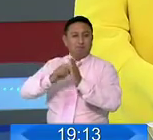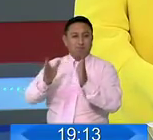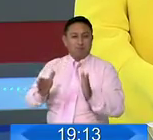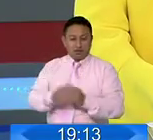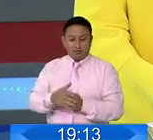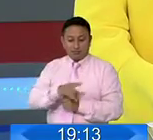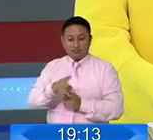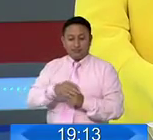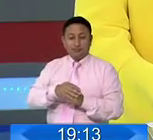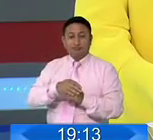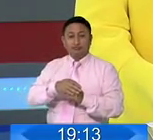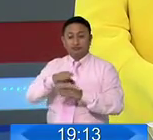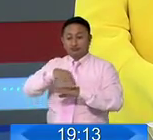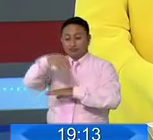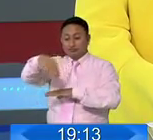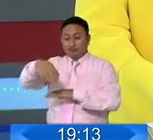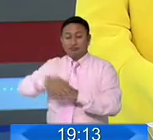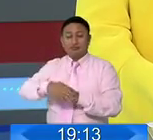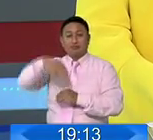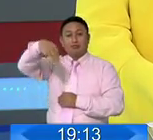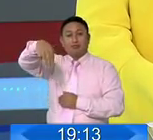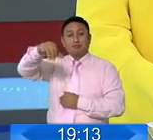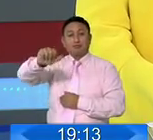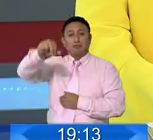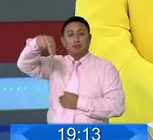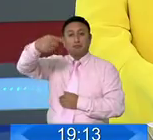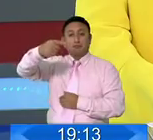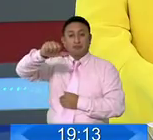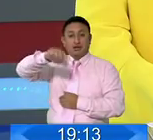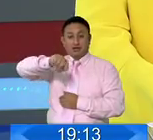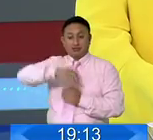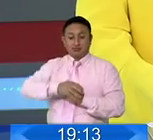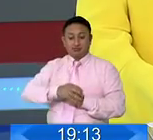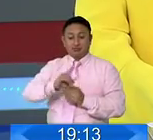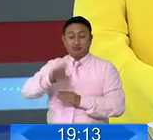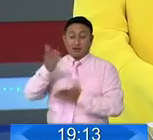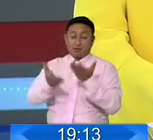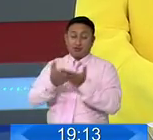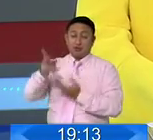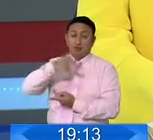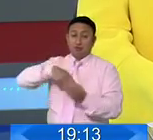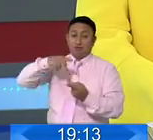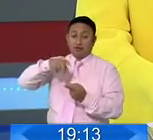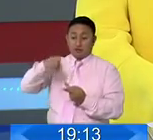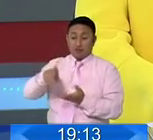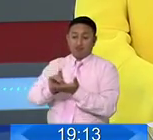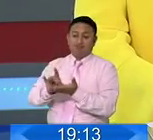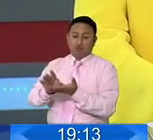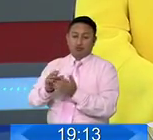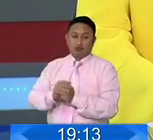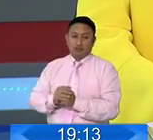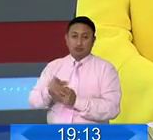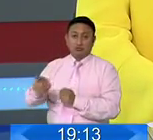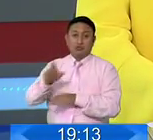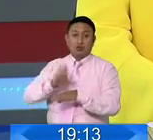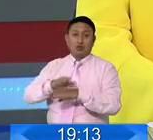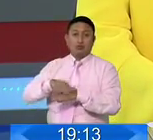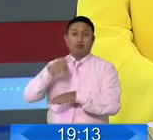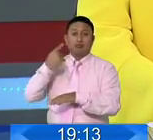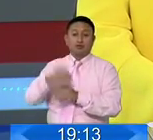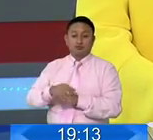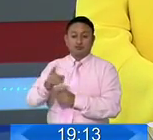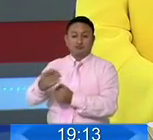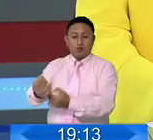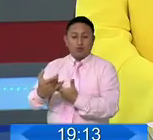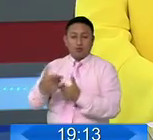en la manga del Cura en Manabí podrían ser motivo de destitución del prefecto Mariano Zambrano. Entre las responsabilidades estarían un